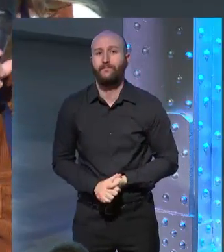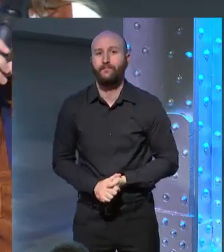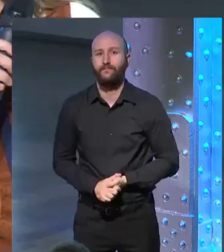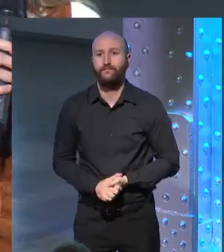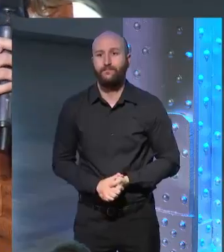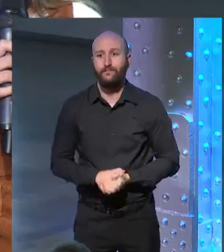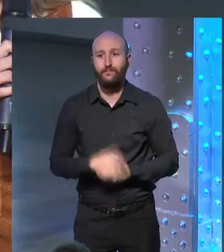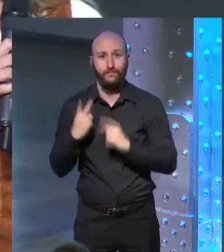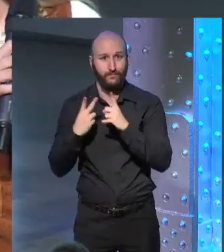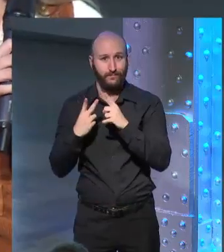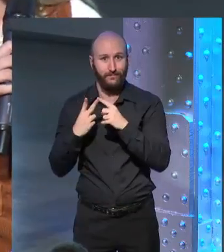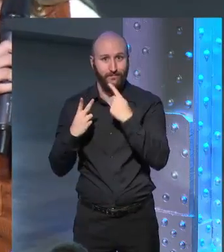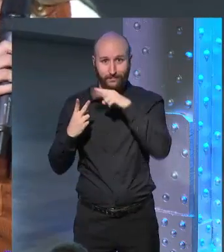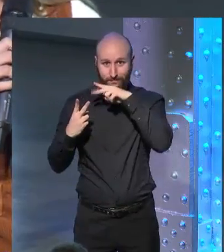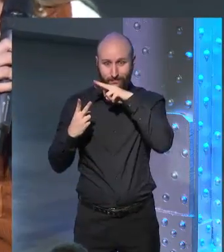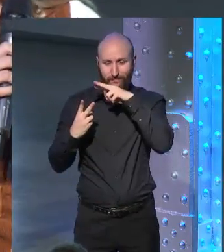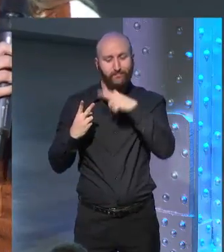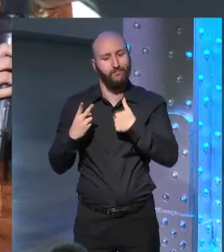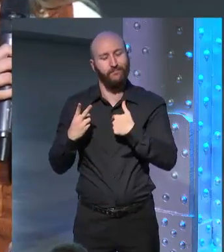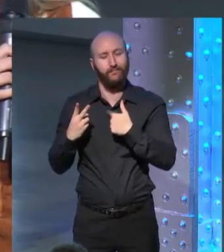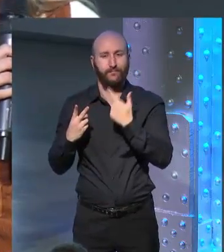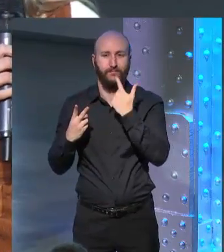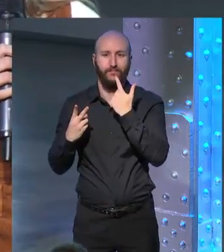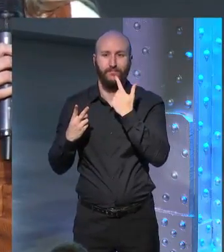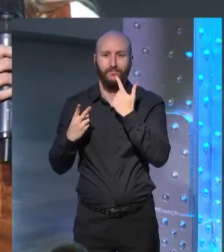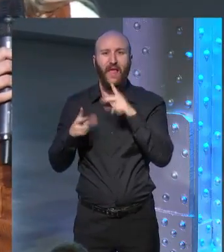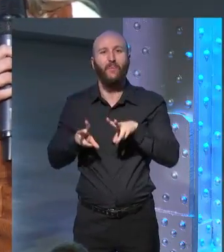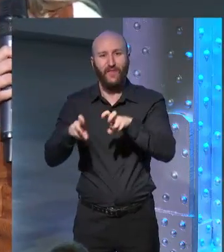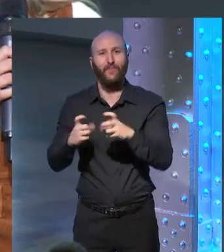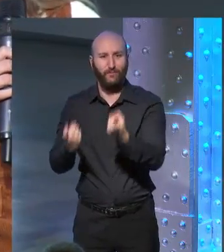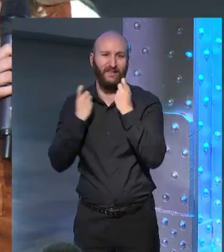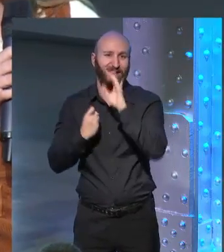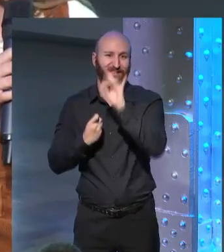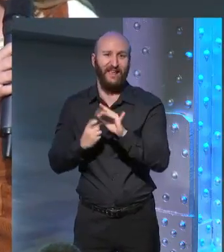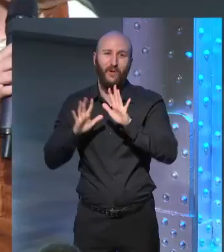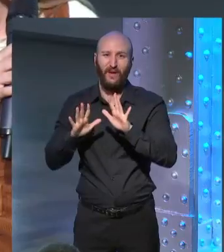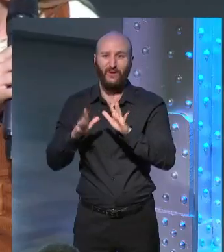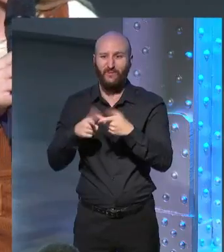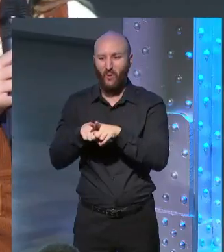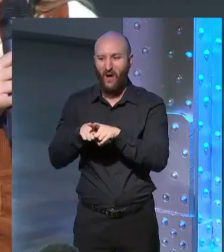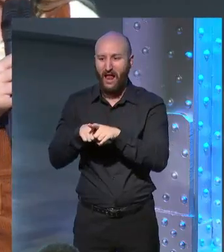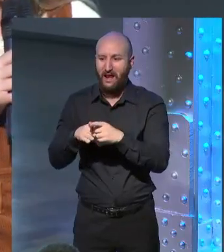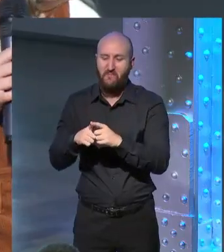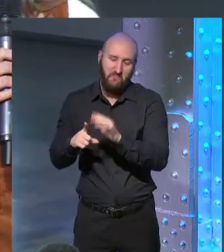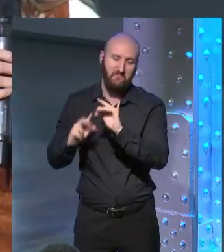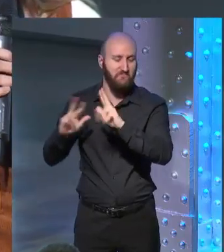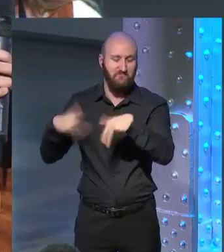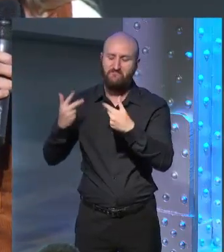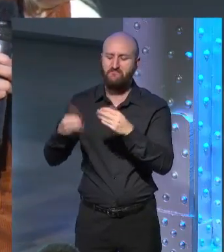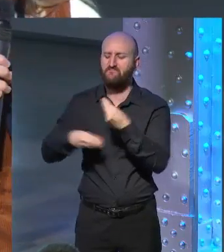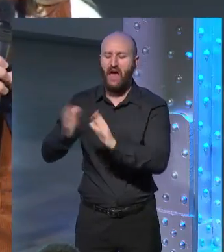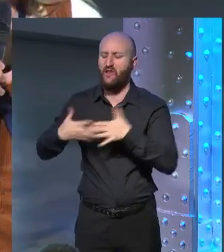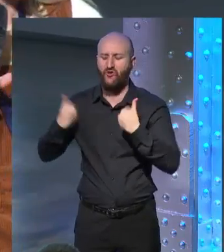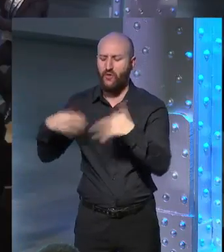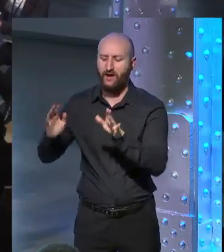Y a ver, a mí me han enseñado a usarlo al principio, pero ahora es como que puedo hacer un poco más lo que quiera. Claro,